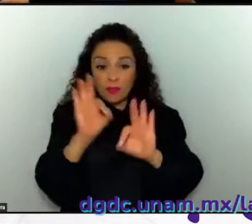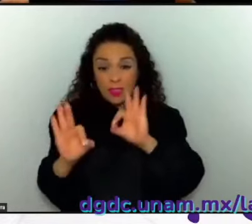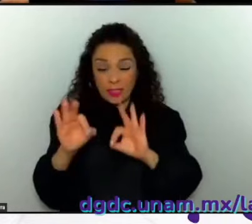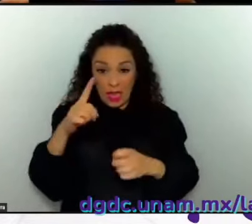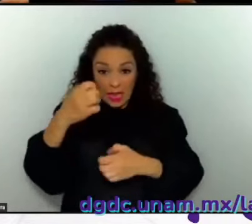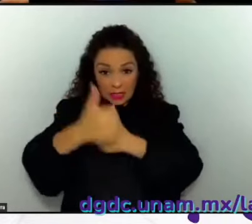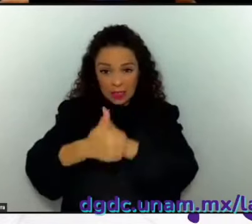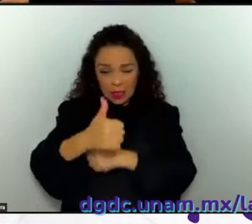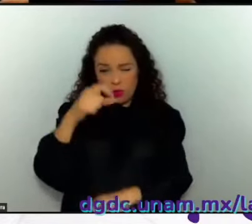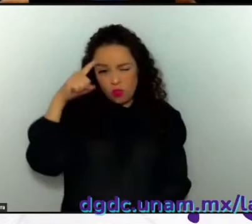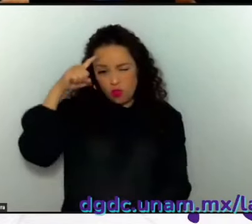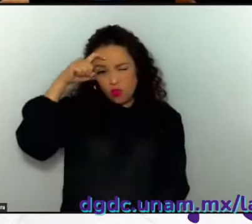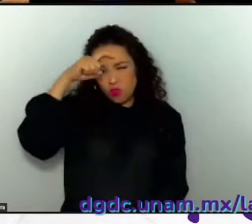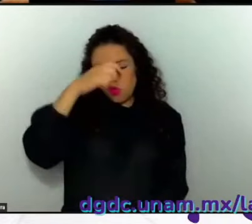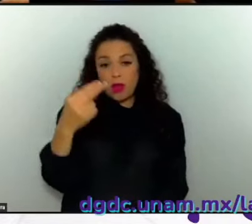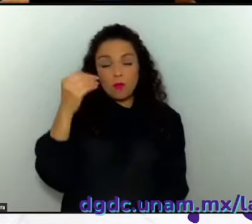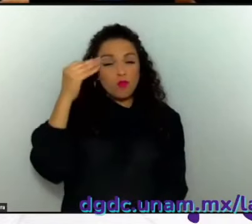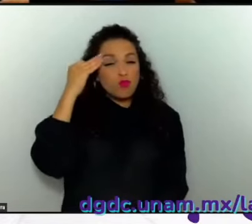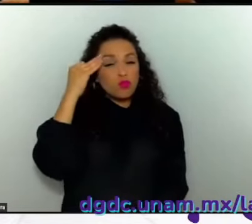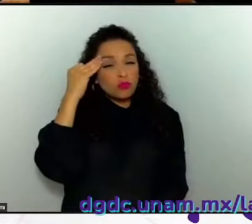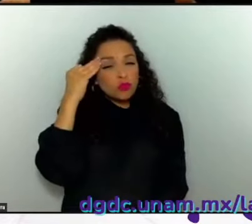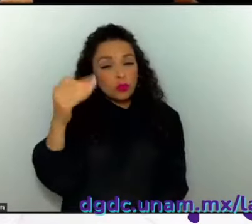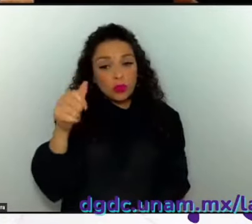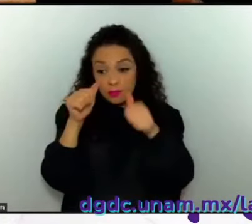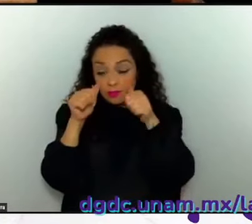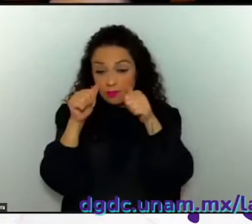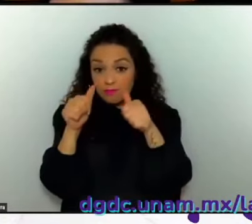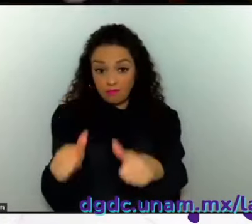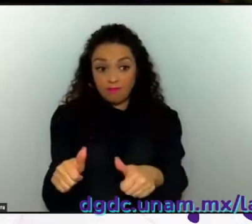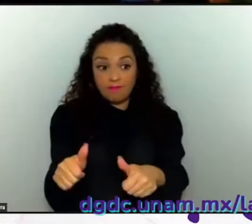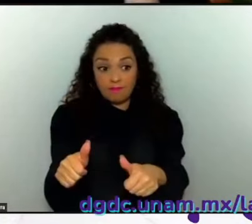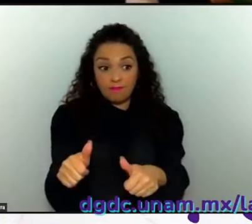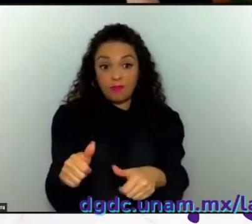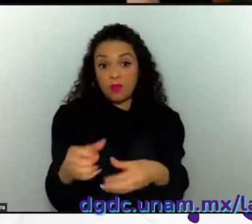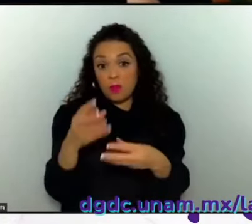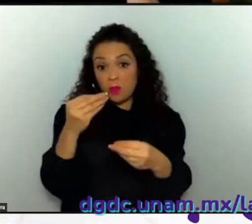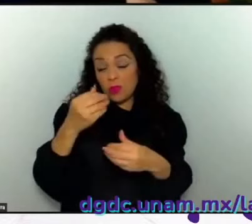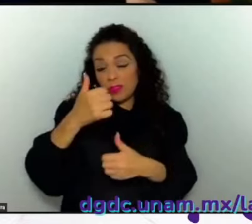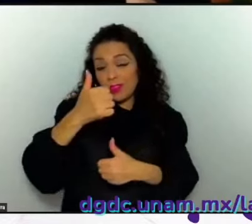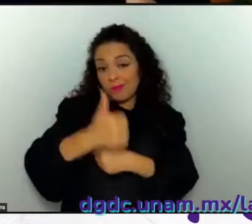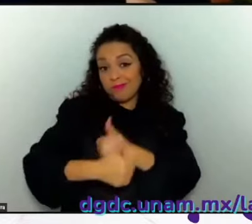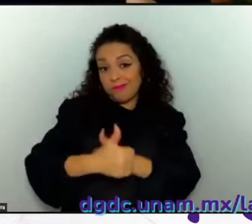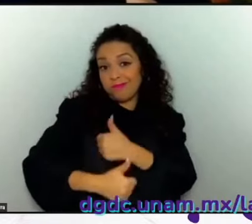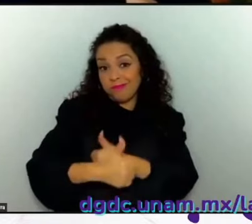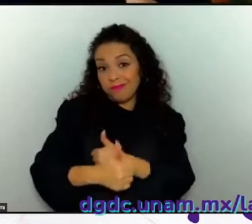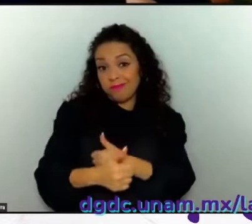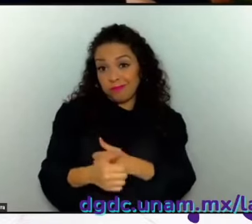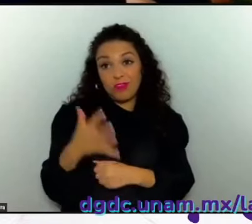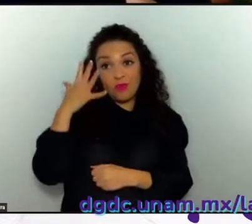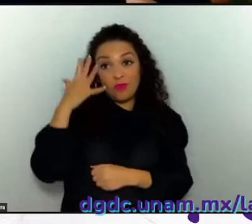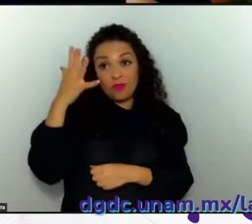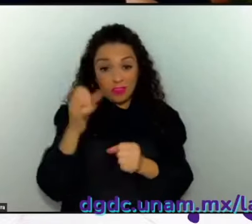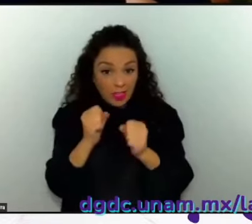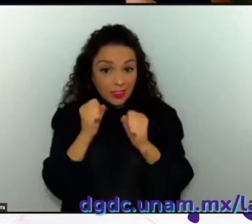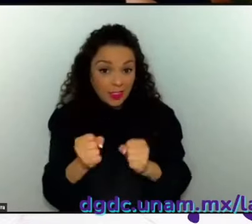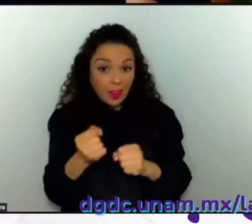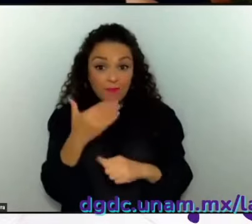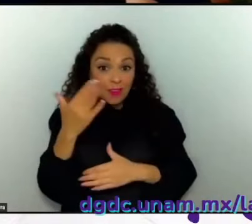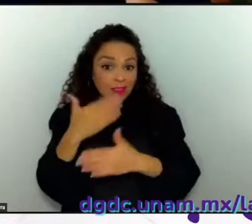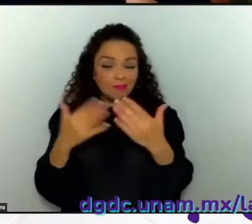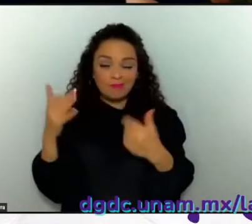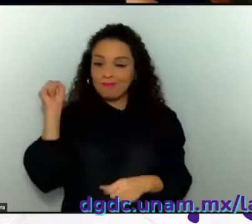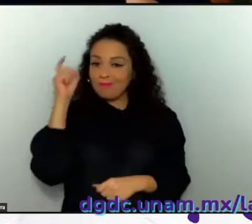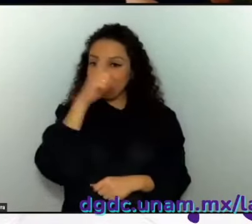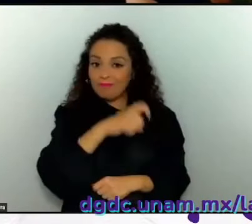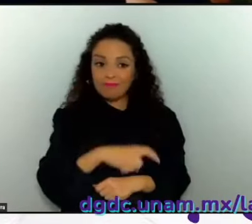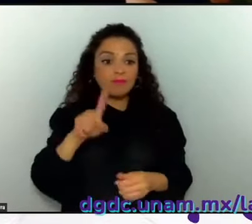mucho tiempo, que tu seguro no está asegurado porque es muy competitivo y que solo puedes sacar adelante si tienes capacidad